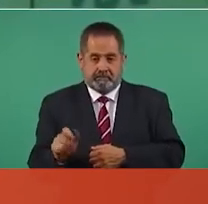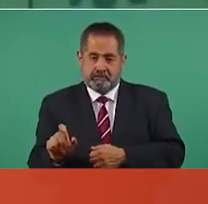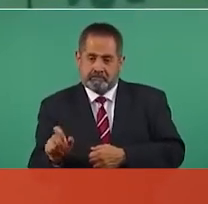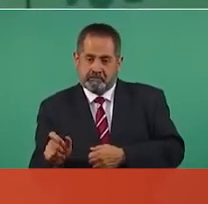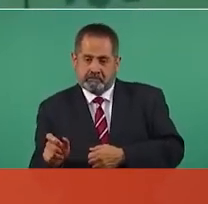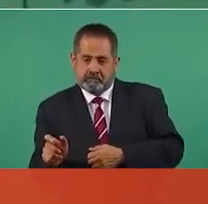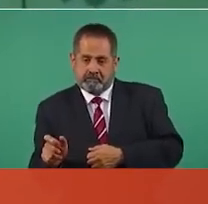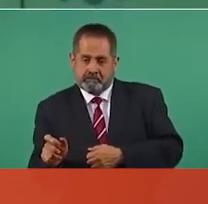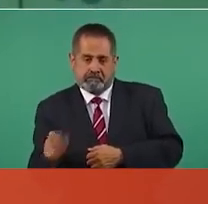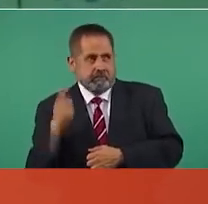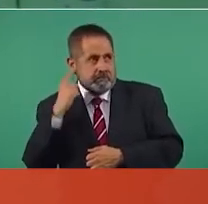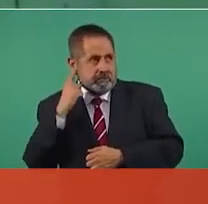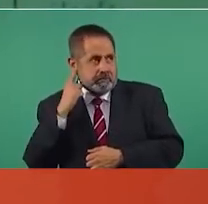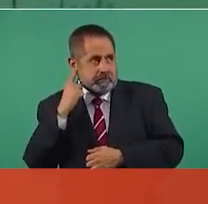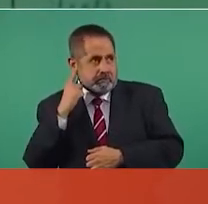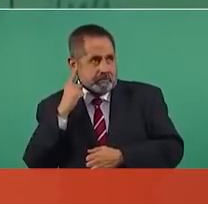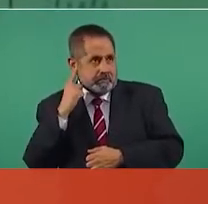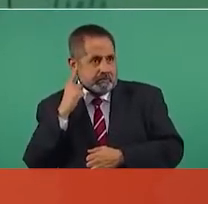y es